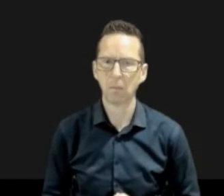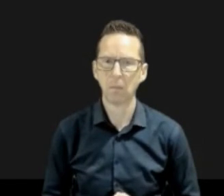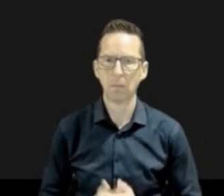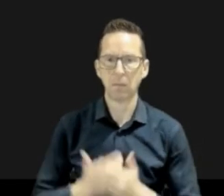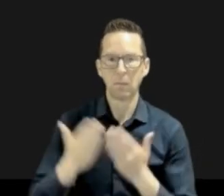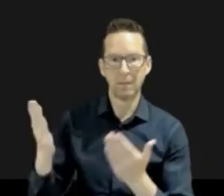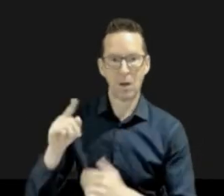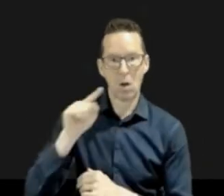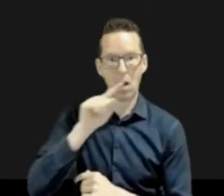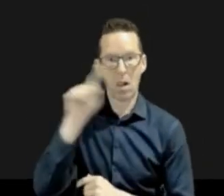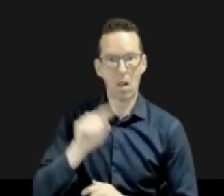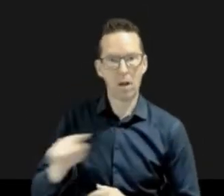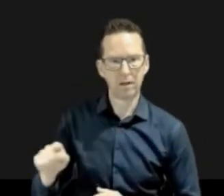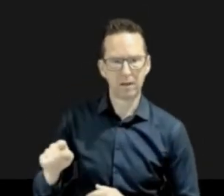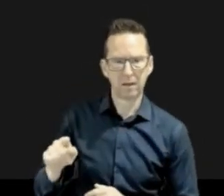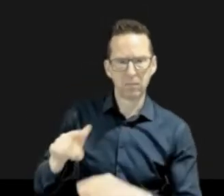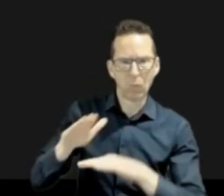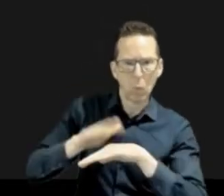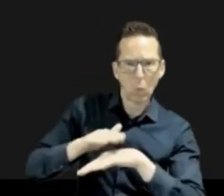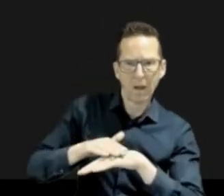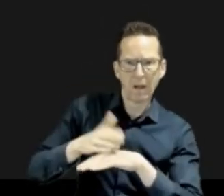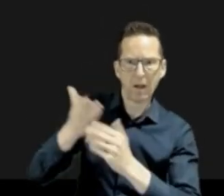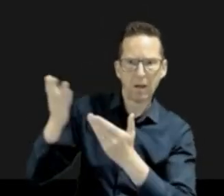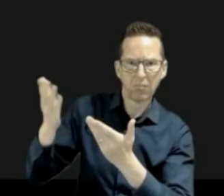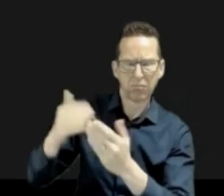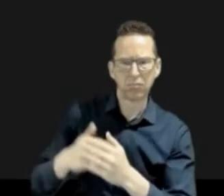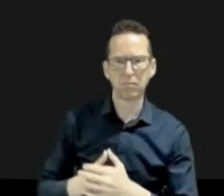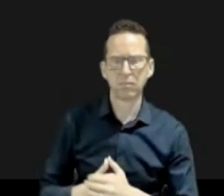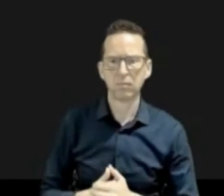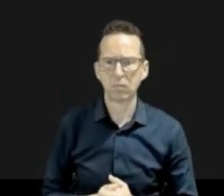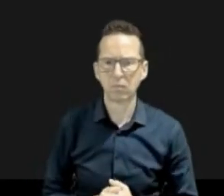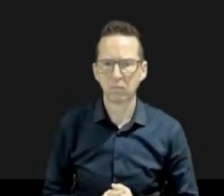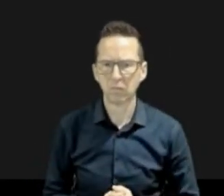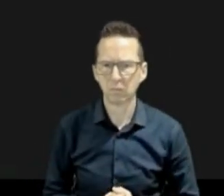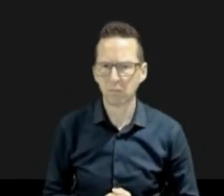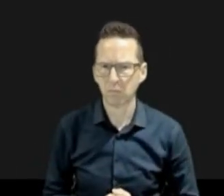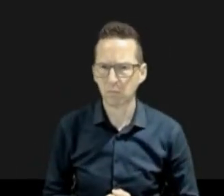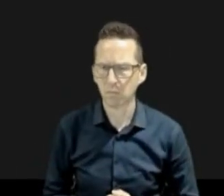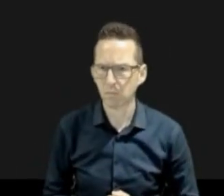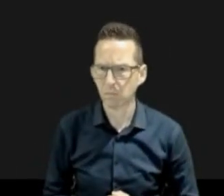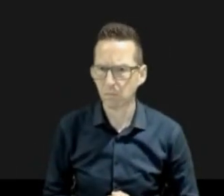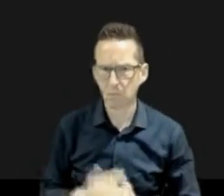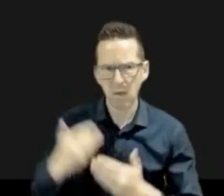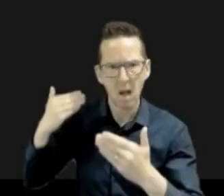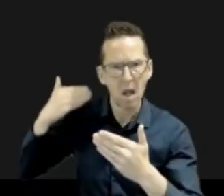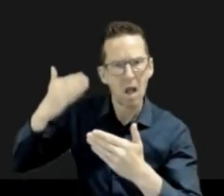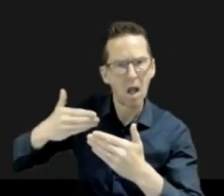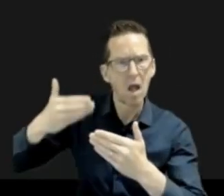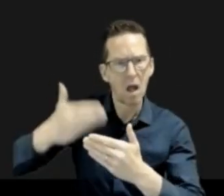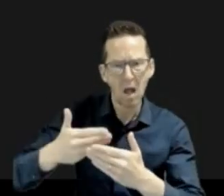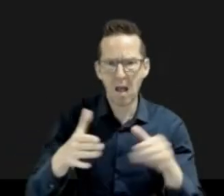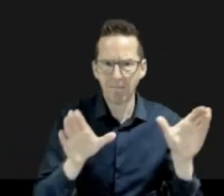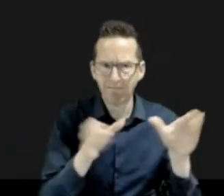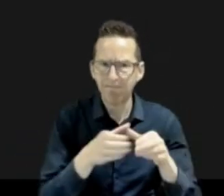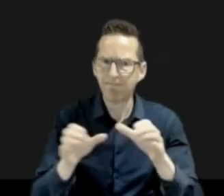bueno después de mucha discusión con muchos la oficina de las naciones unidas para